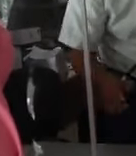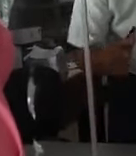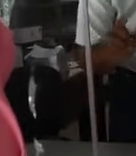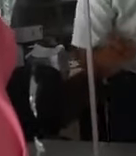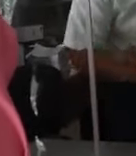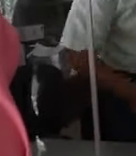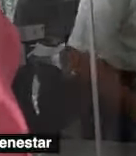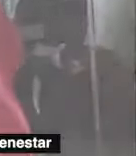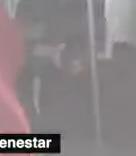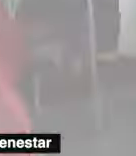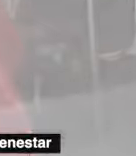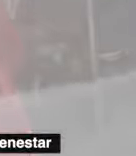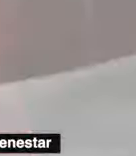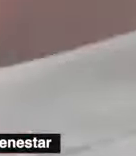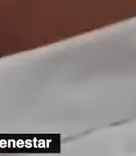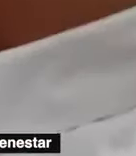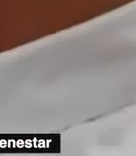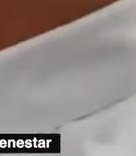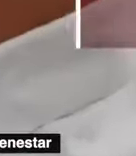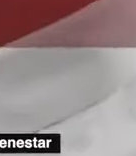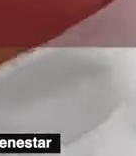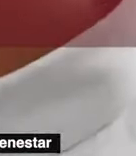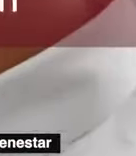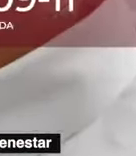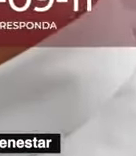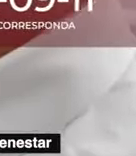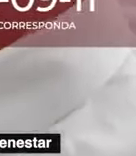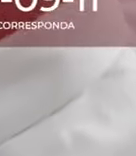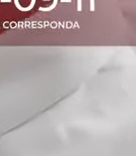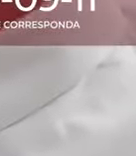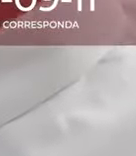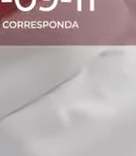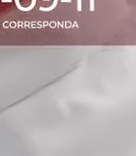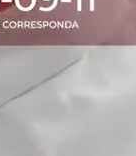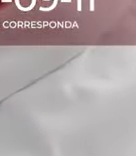el médico, puedes llamar al teléfono de la megafarmacia del bienestar.